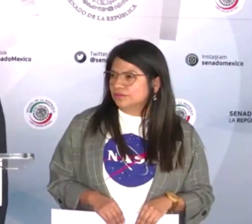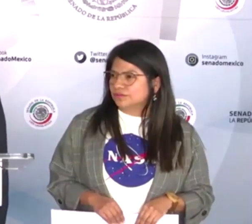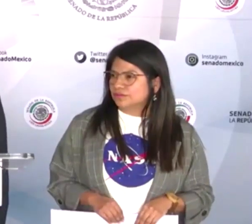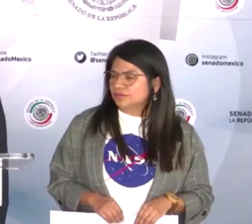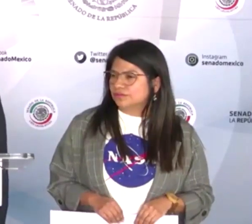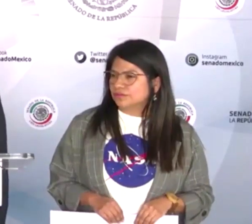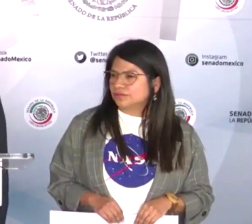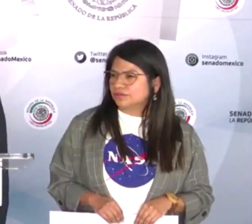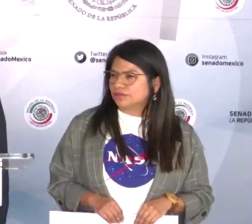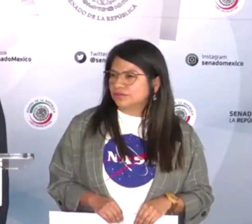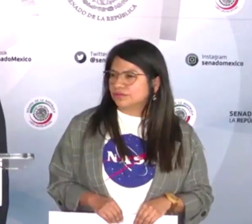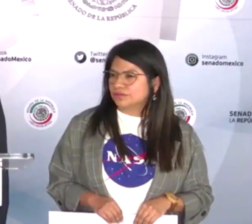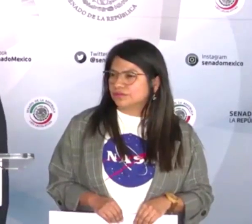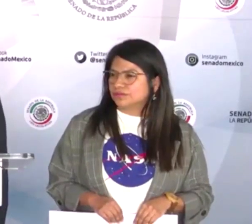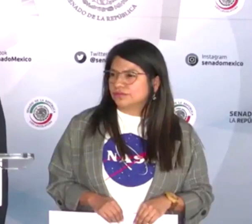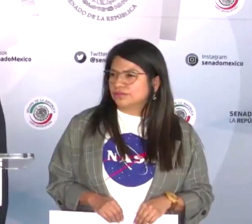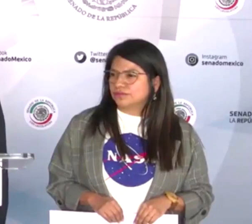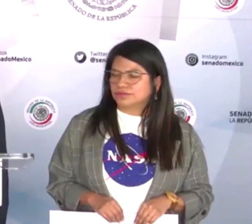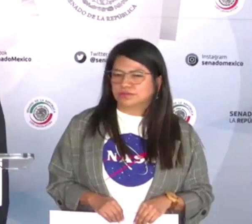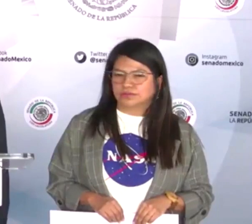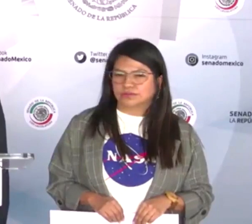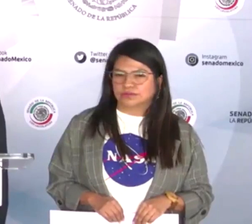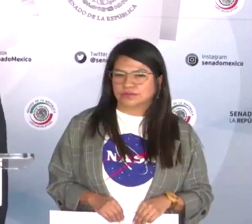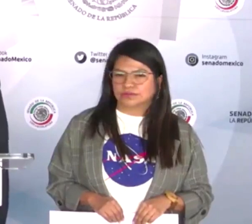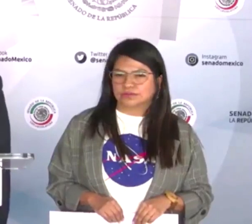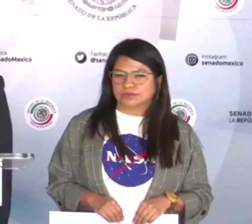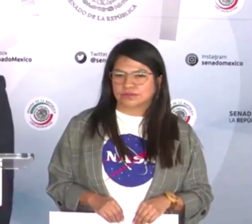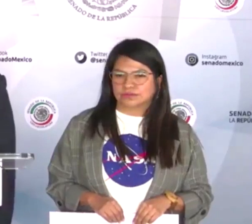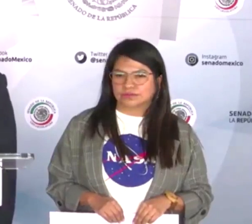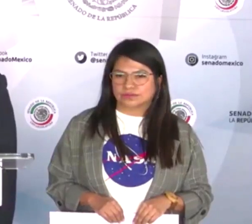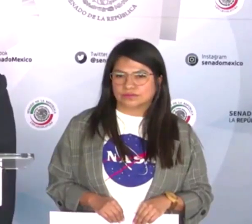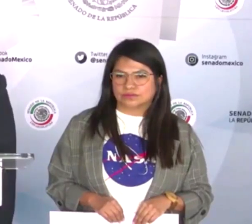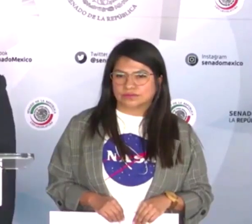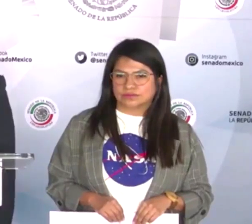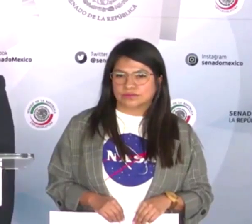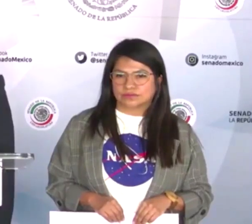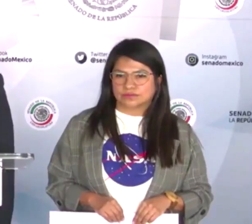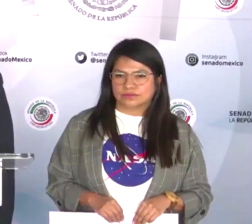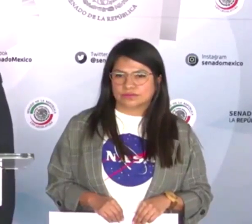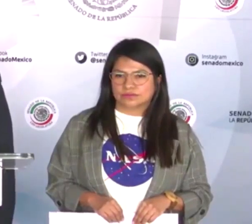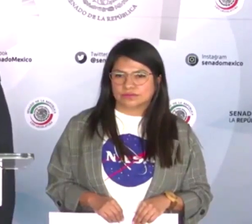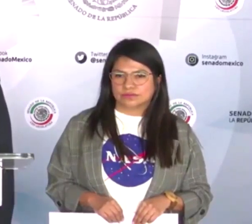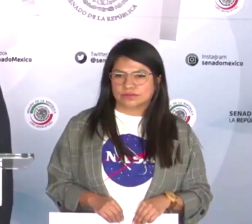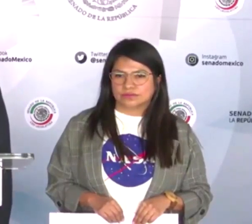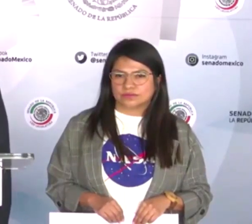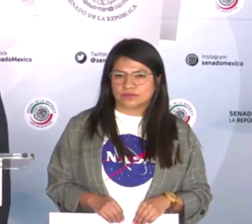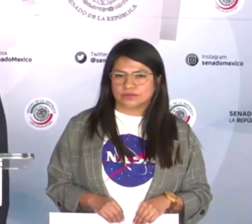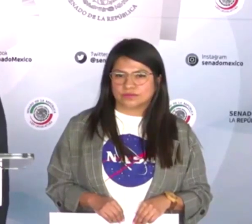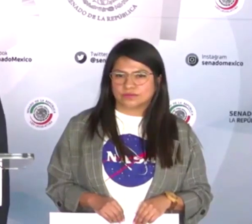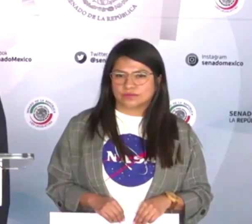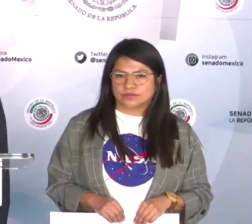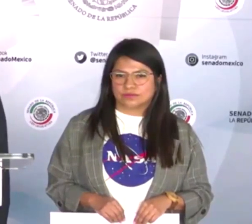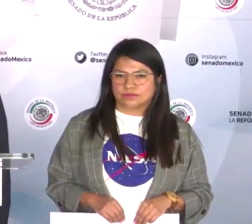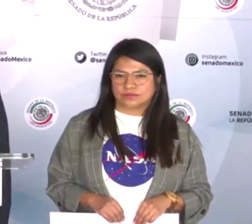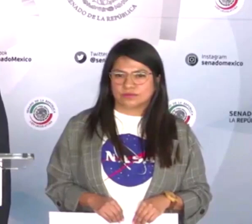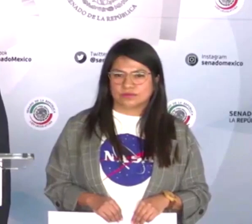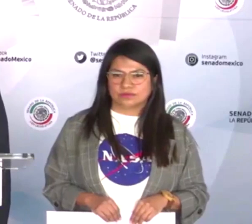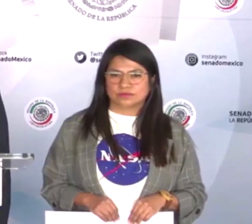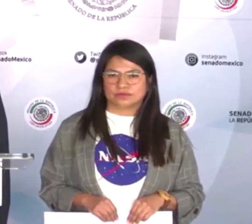platicando con funcionarios y médicos del Issste, me decían